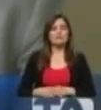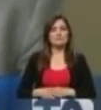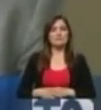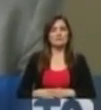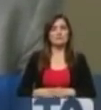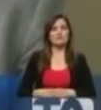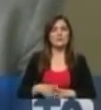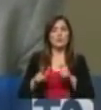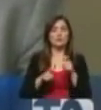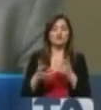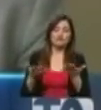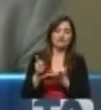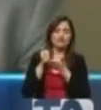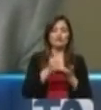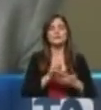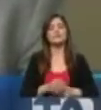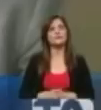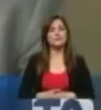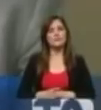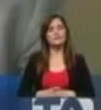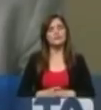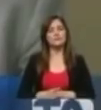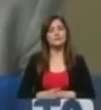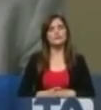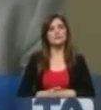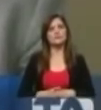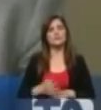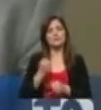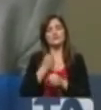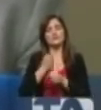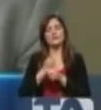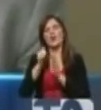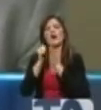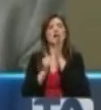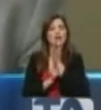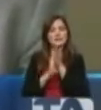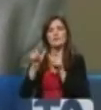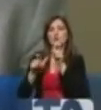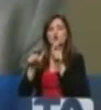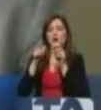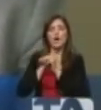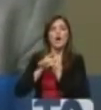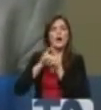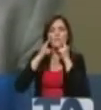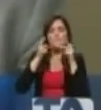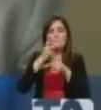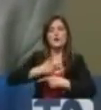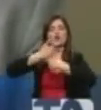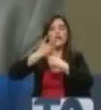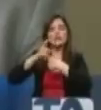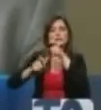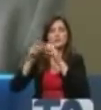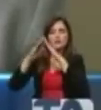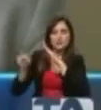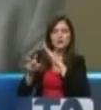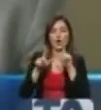también en personas refugiadas. El trabajo es articulado con ACNUR, sus agencias socias, y en conjunto hemos realizado